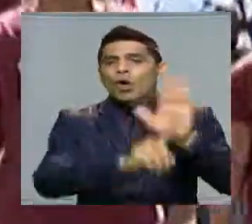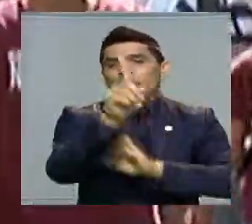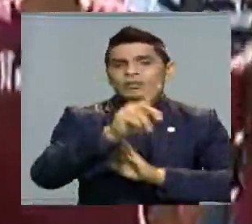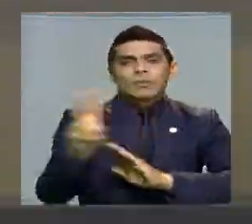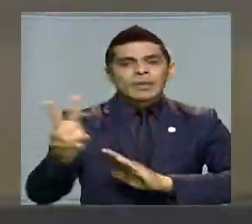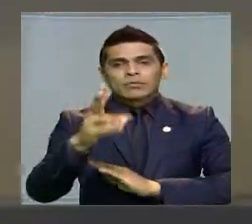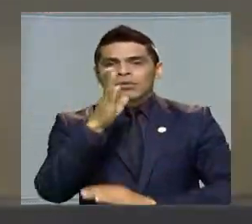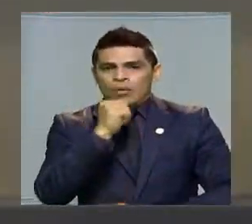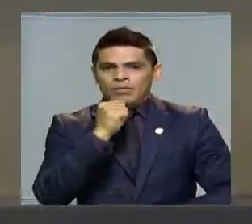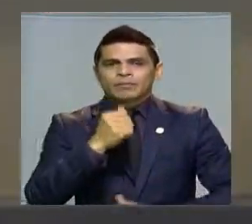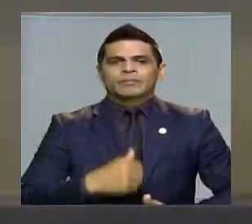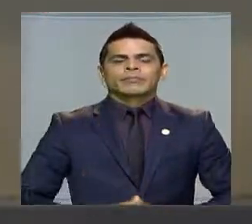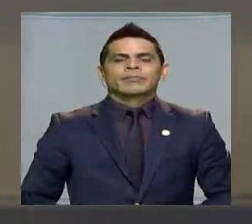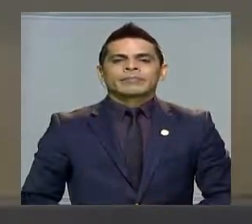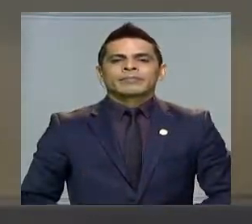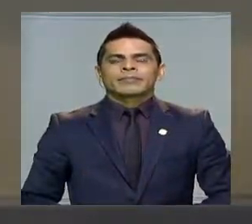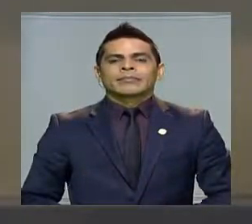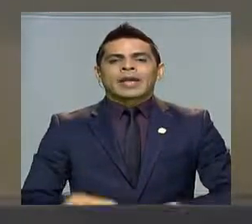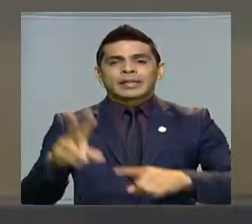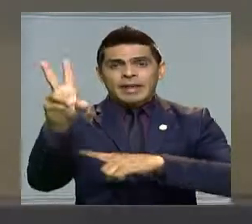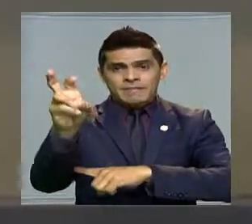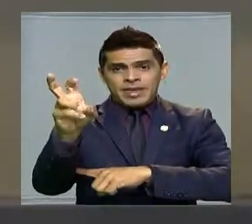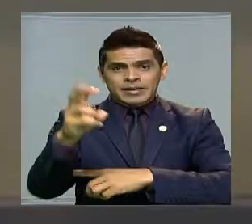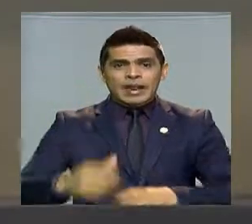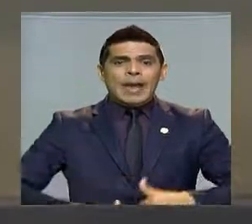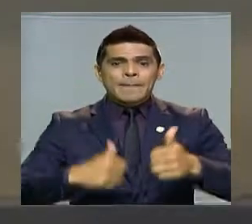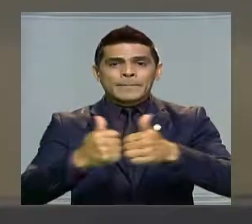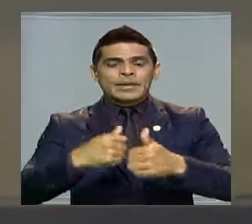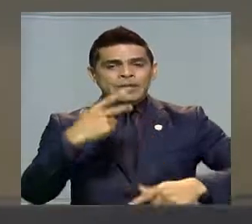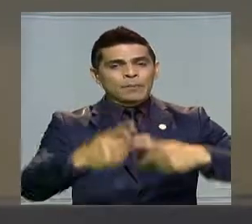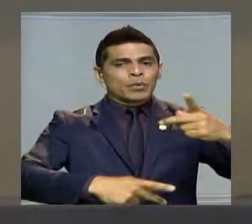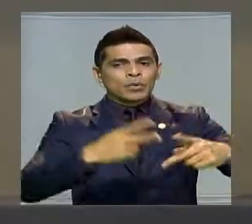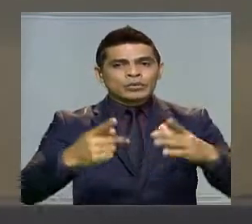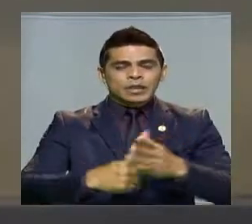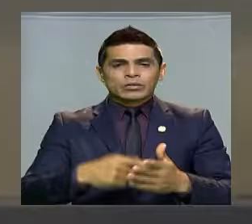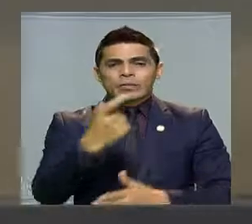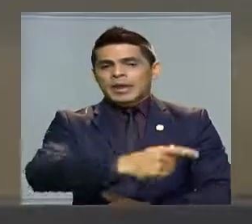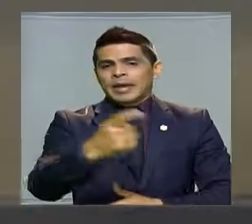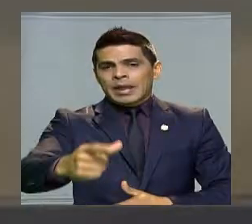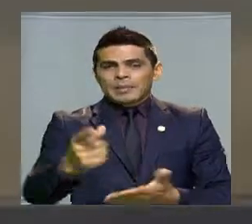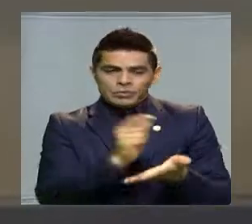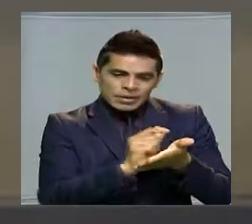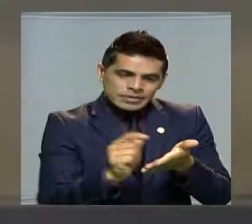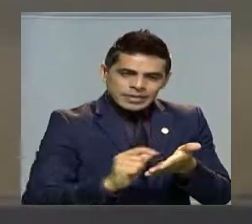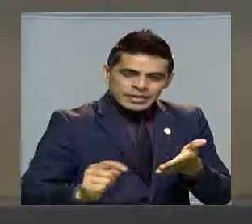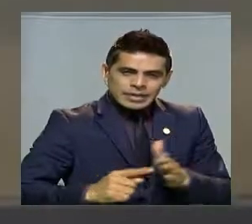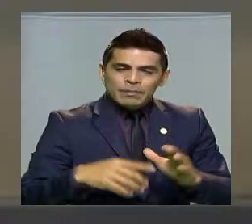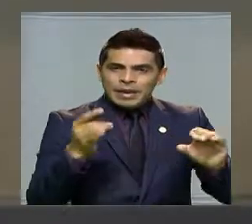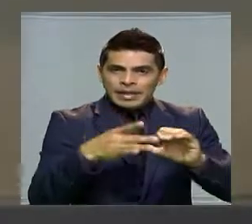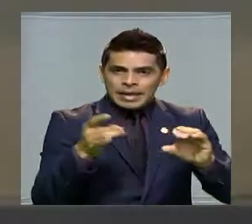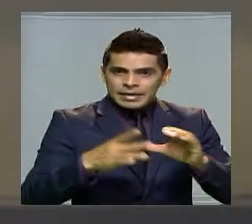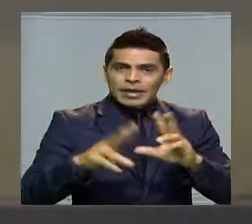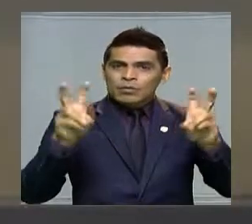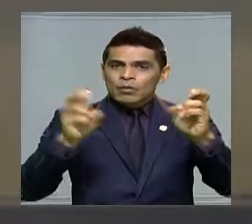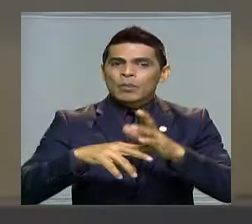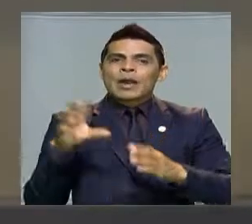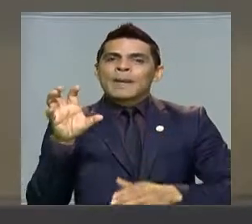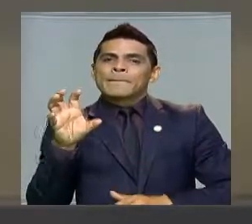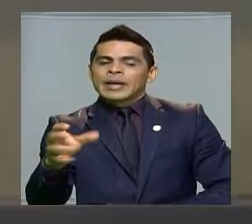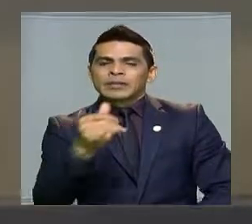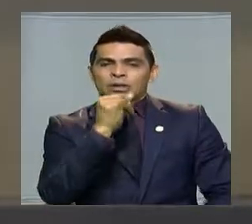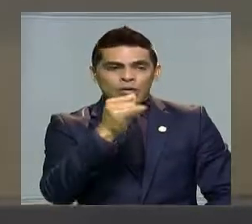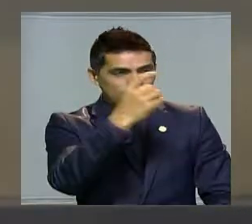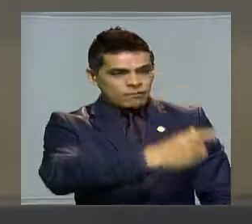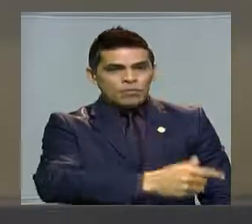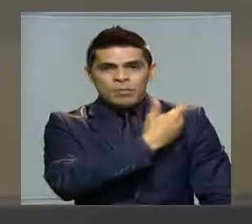país. Y este viernes inicia el proceso de carnetización de la patria, un proceso convocado por el presidente venezolano Nicolás Maduro, por lo que